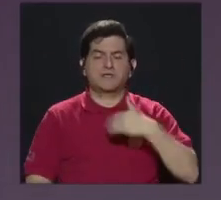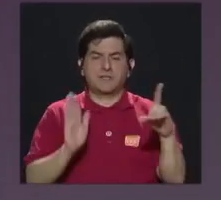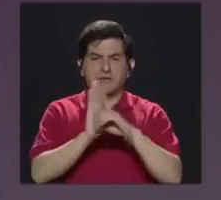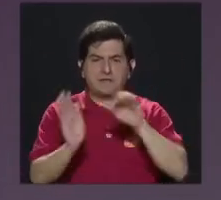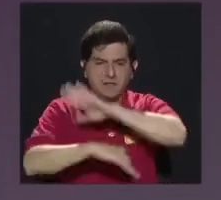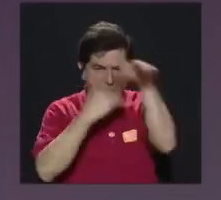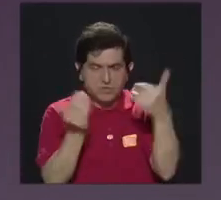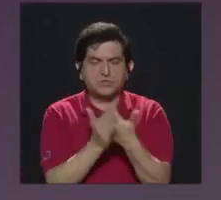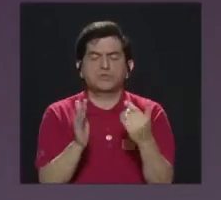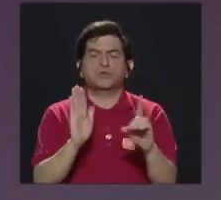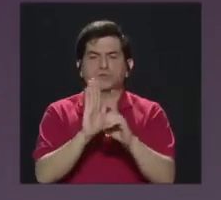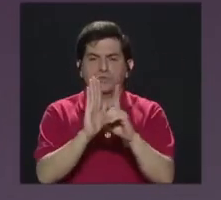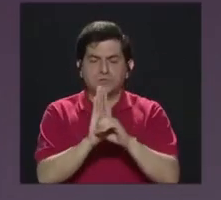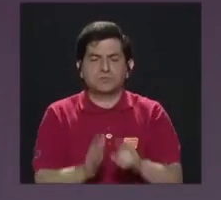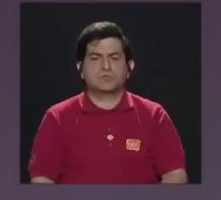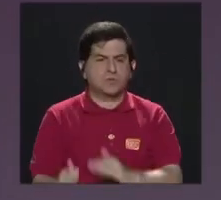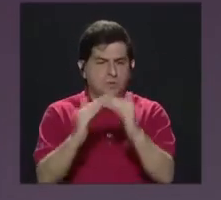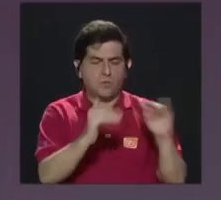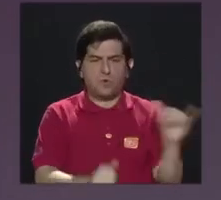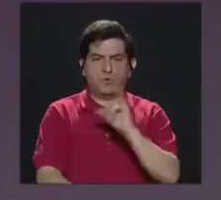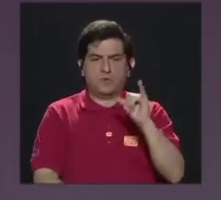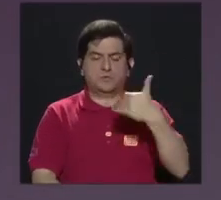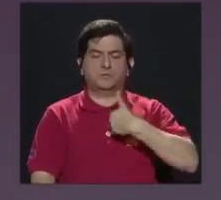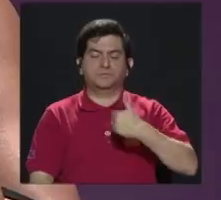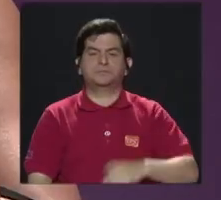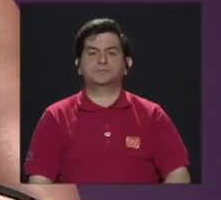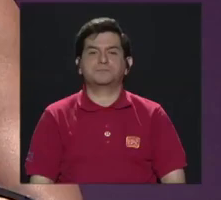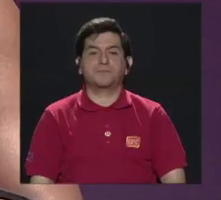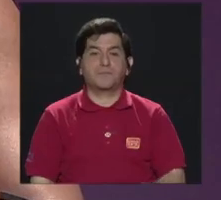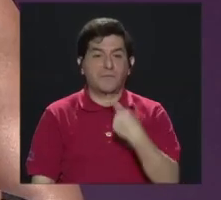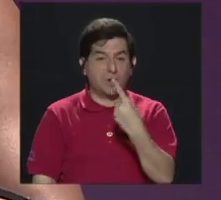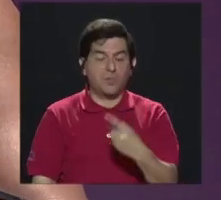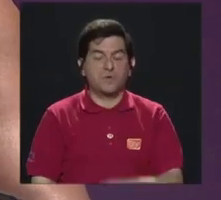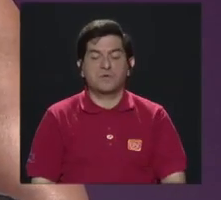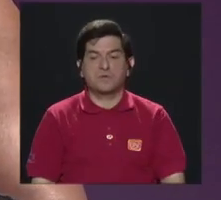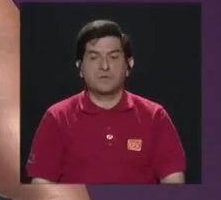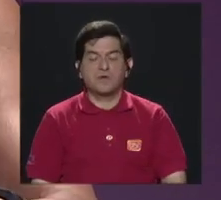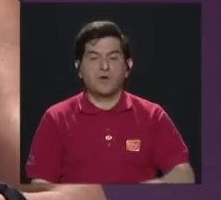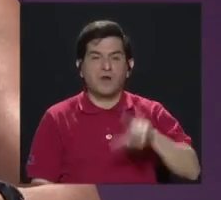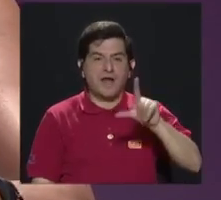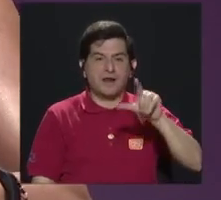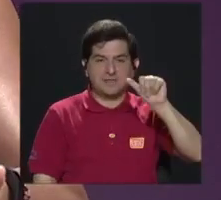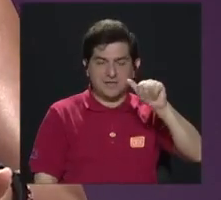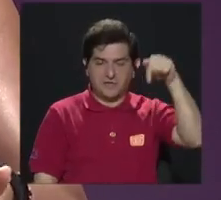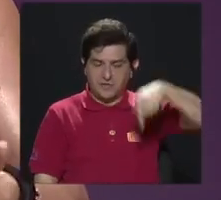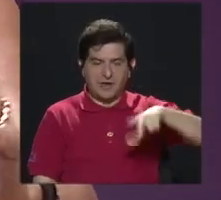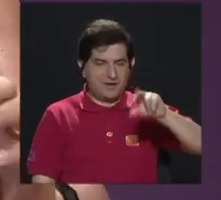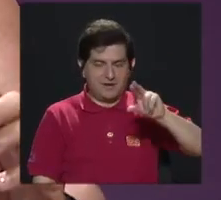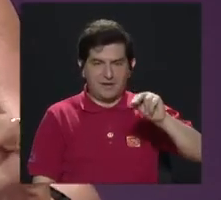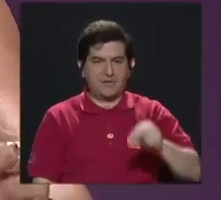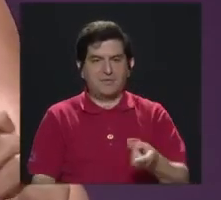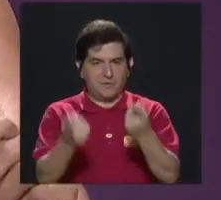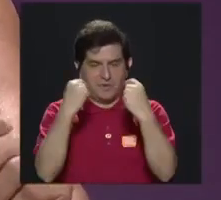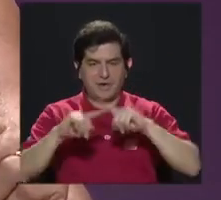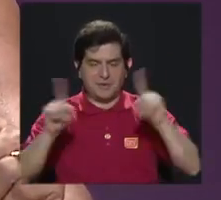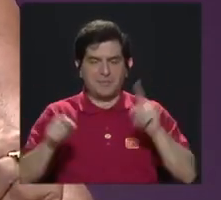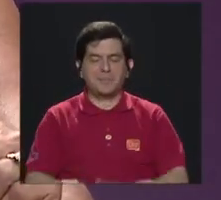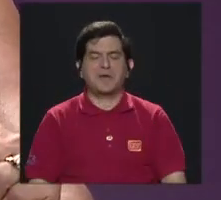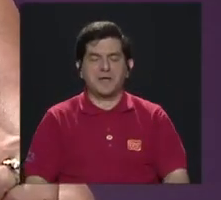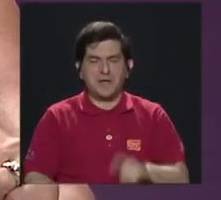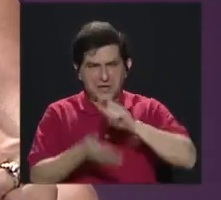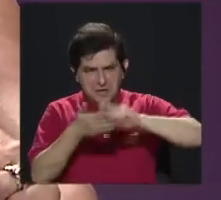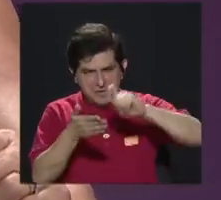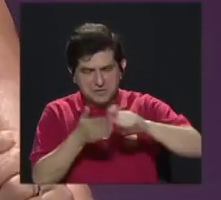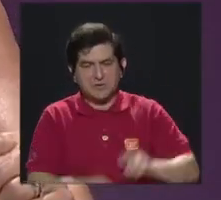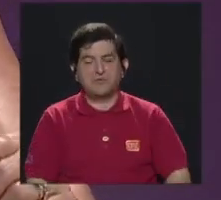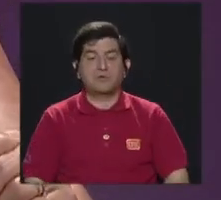y cada uno de los derechos que todo el resto de la población goza. Como dijo Larisa Arroyo, que no está hoy con nosotros, pero que escribió recientemente,